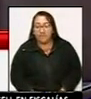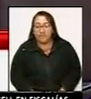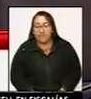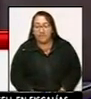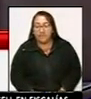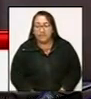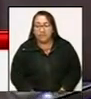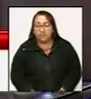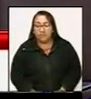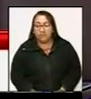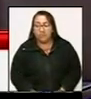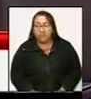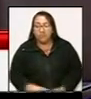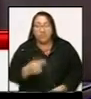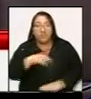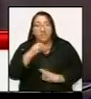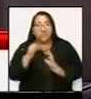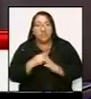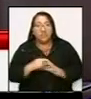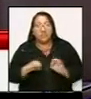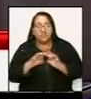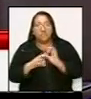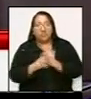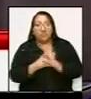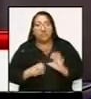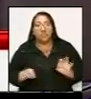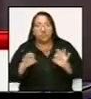Tiempo adicional. Este bien proyecto de ley tan